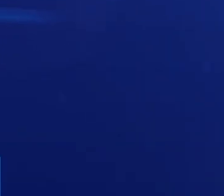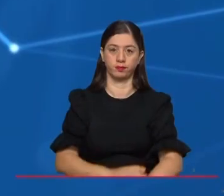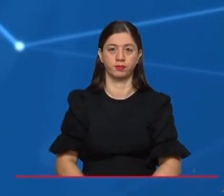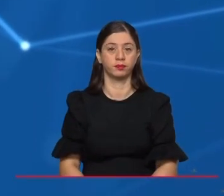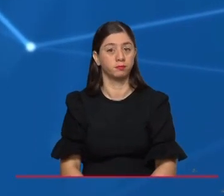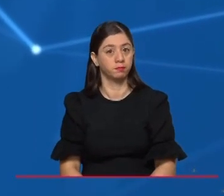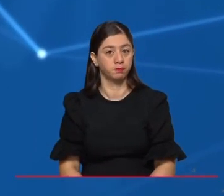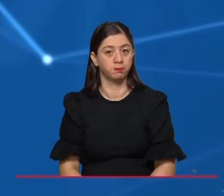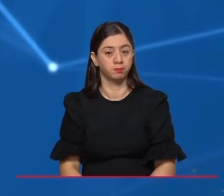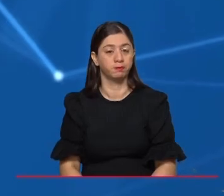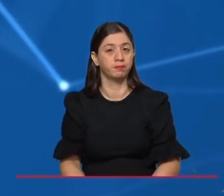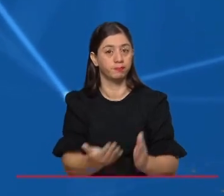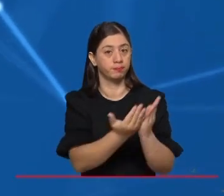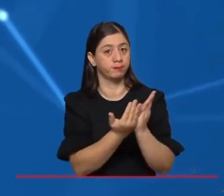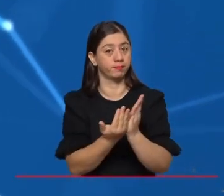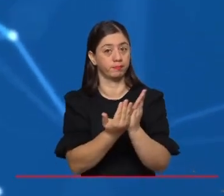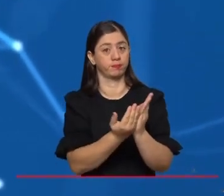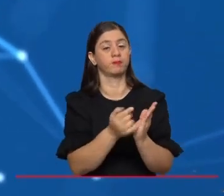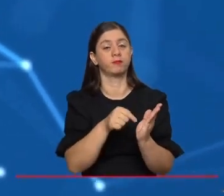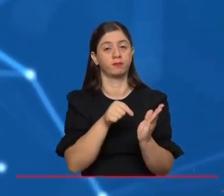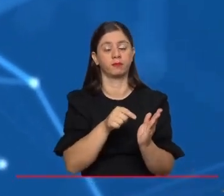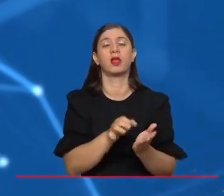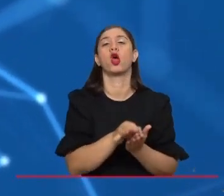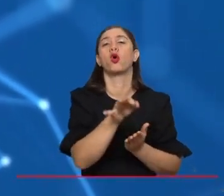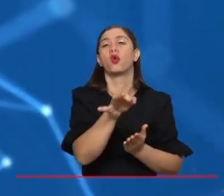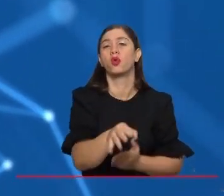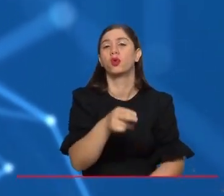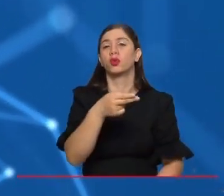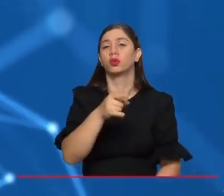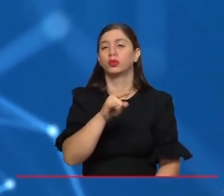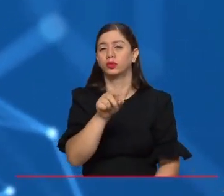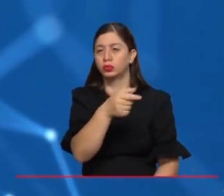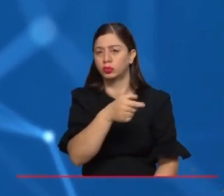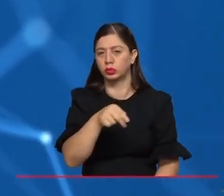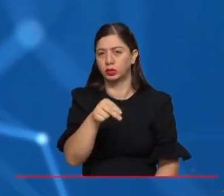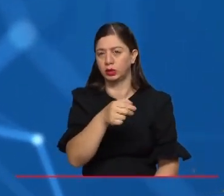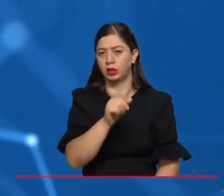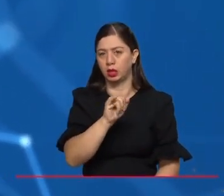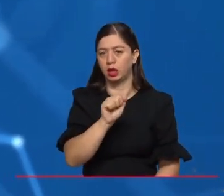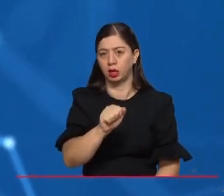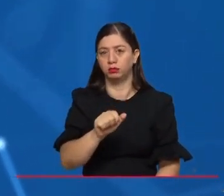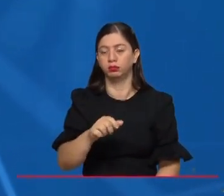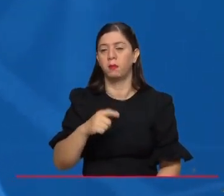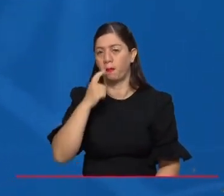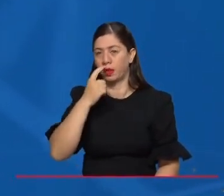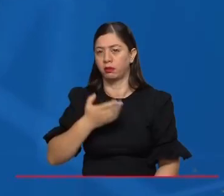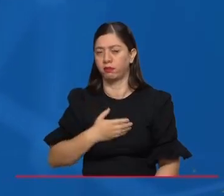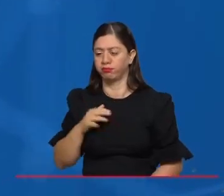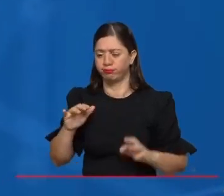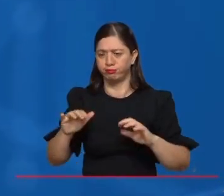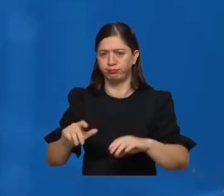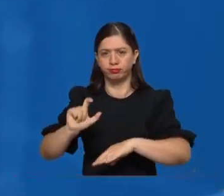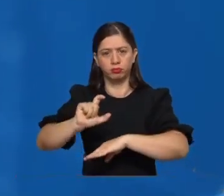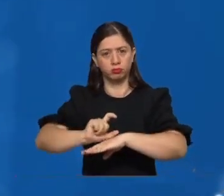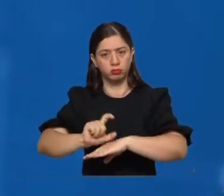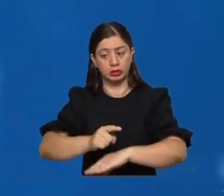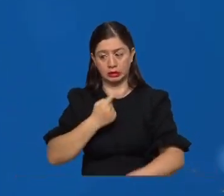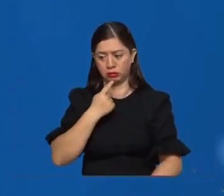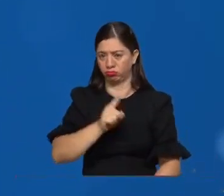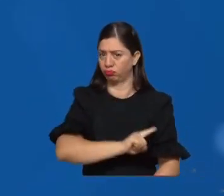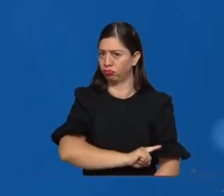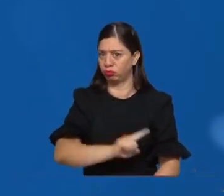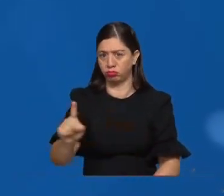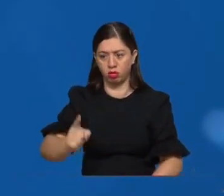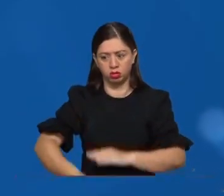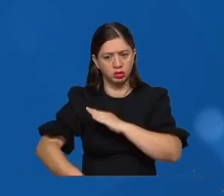Y a propósito de educación, en Unguía Chocó, varios padres de familia se tomaron la sede de un colegio. Aseguran que no permitirán que continúe